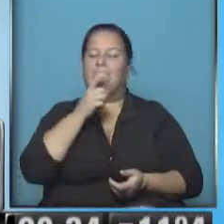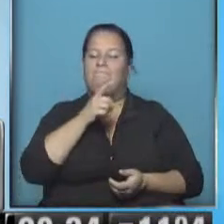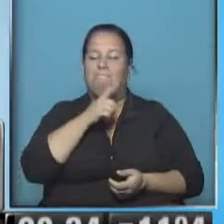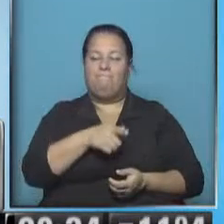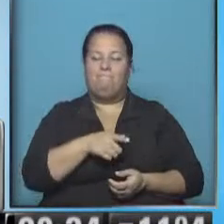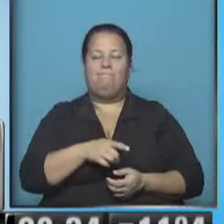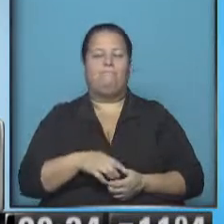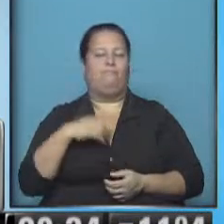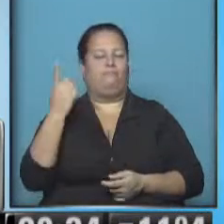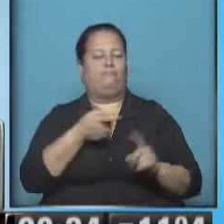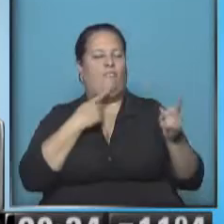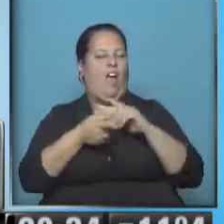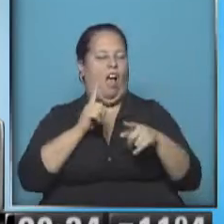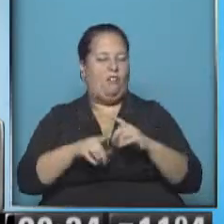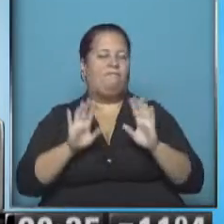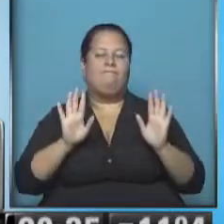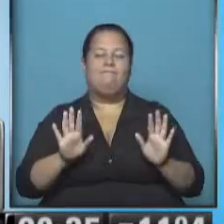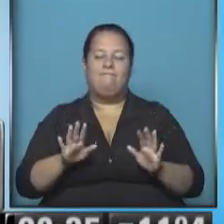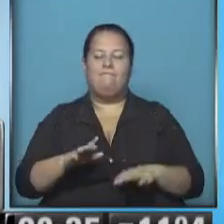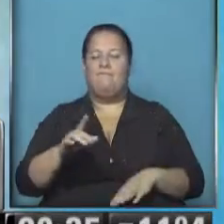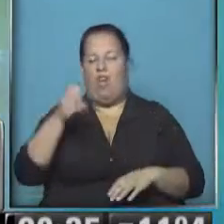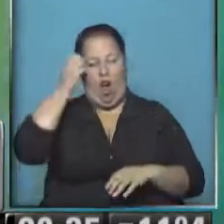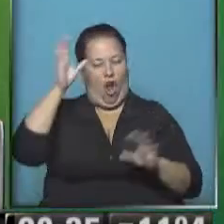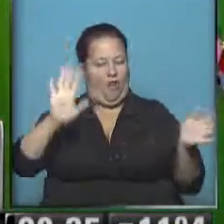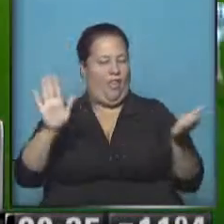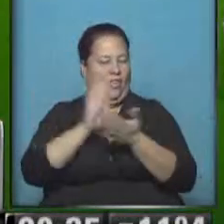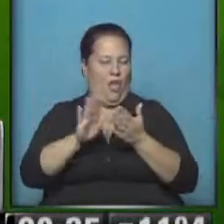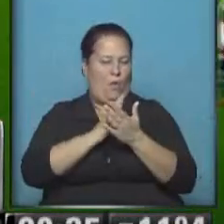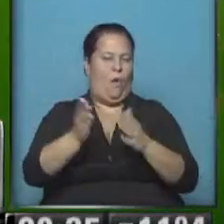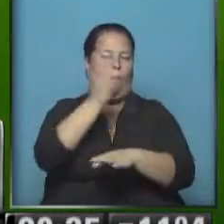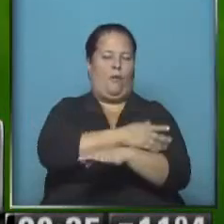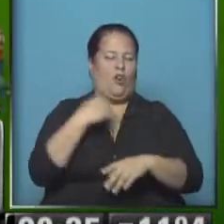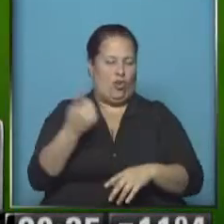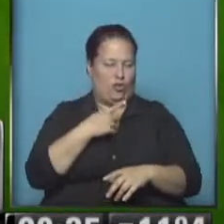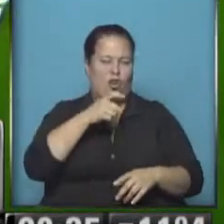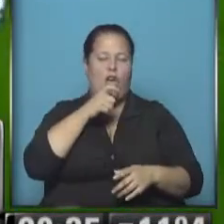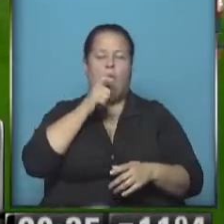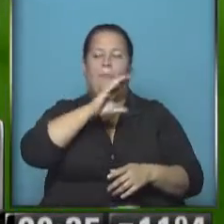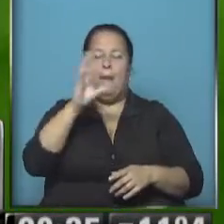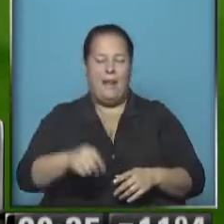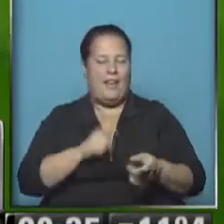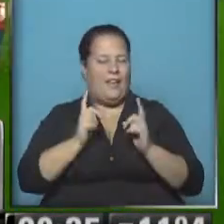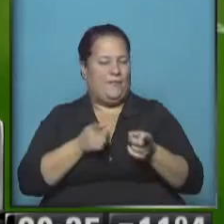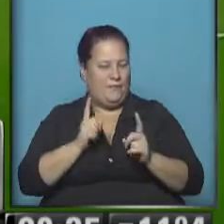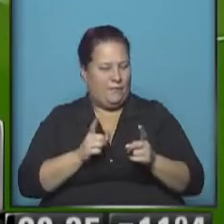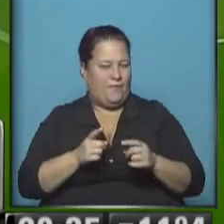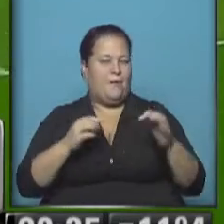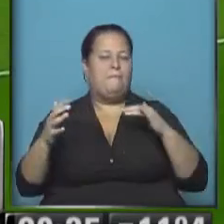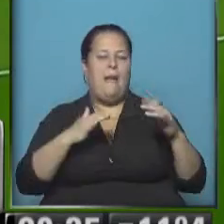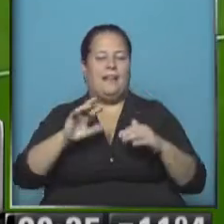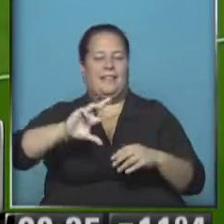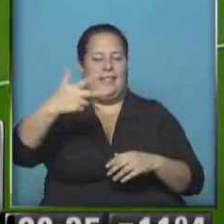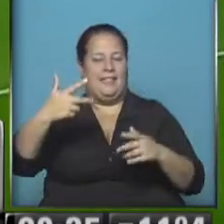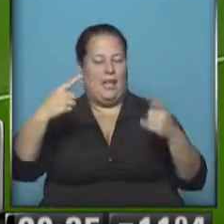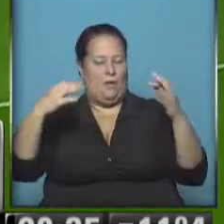se pusieron todos de acuerdo dijeron muchachos borrón y cuenta nueva para nosotros la copa américa continúa con el partido del tercer